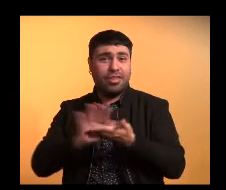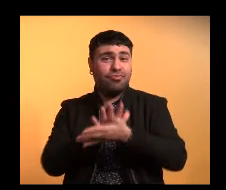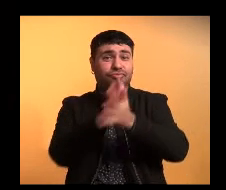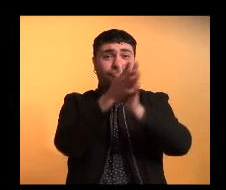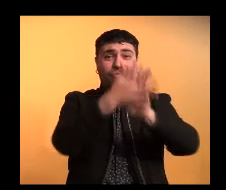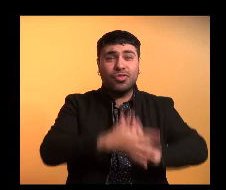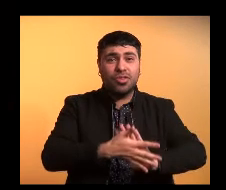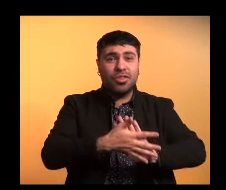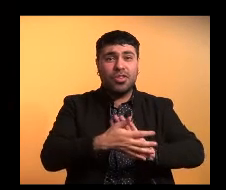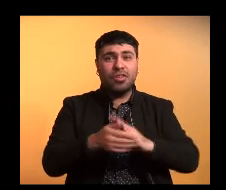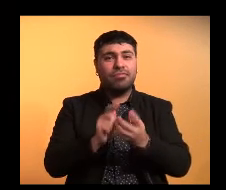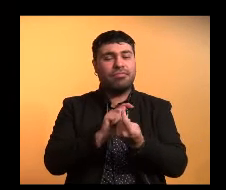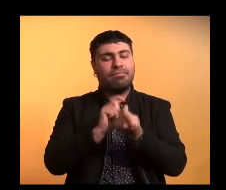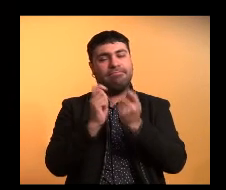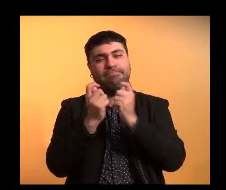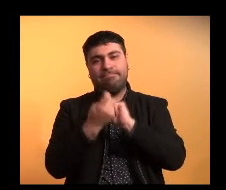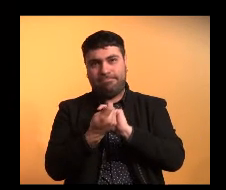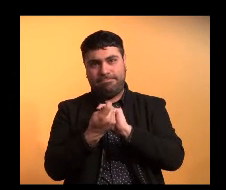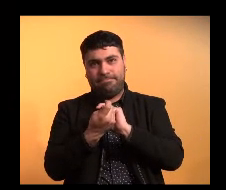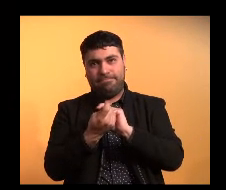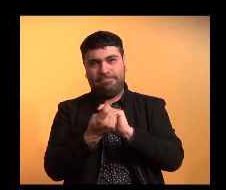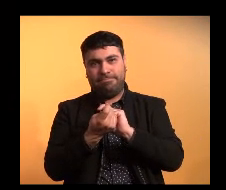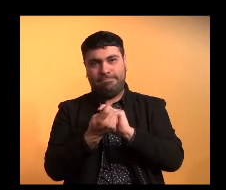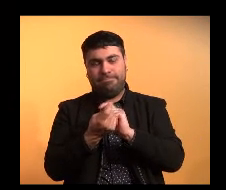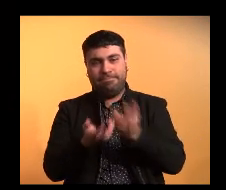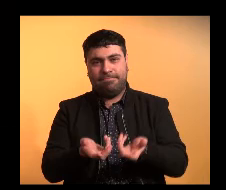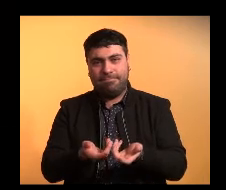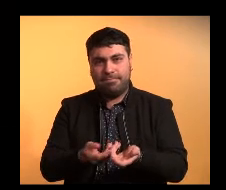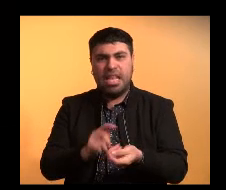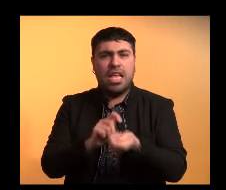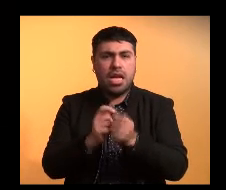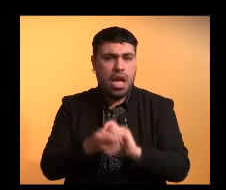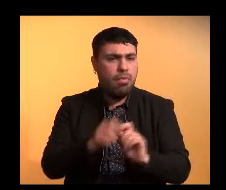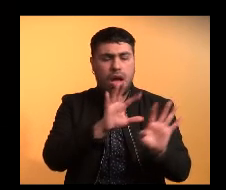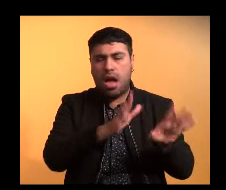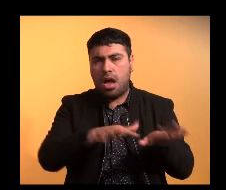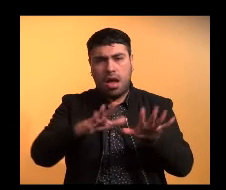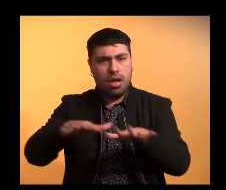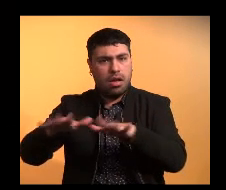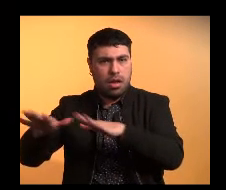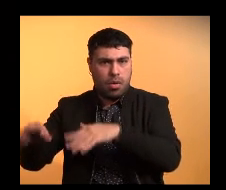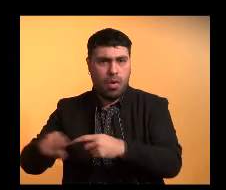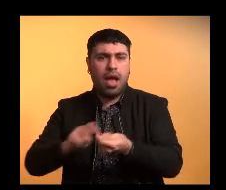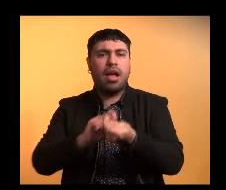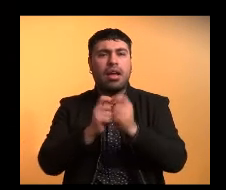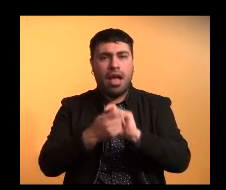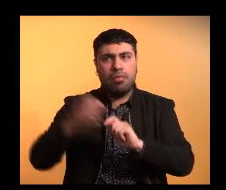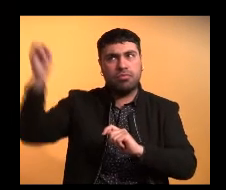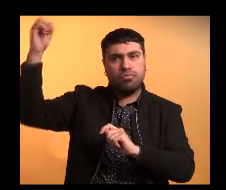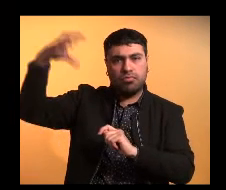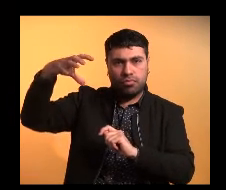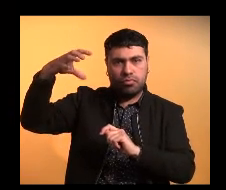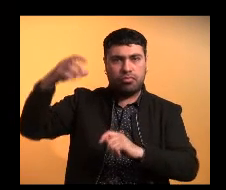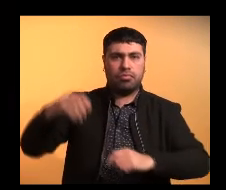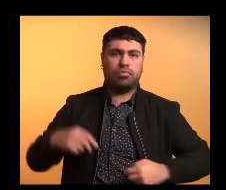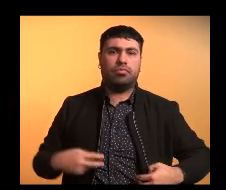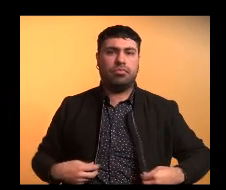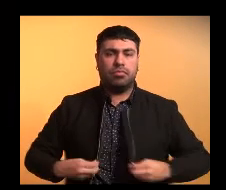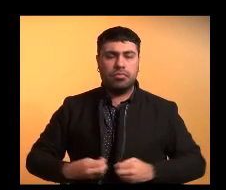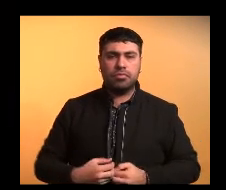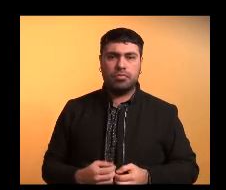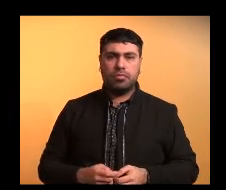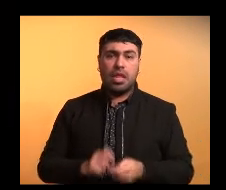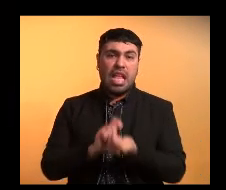estas especies van a poder responder a todos esos cambios de salinidad, cambios en la radiación solar,